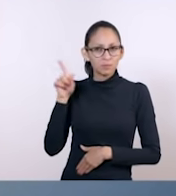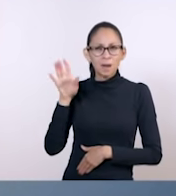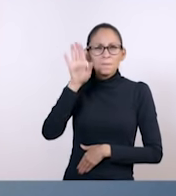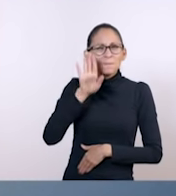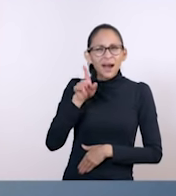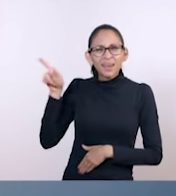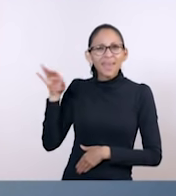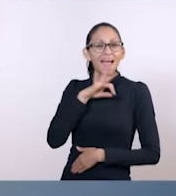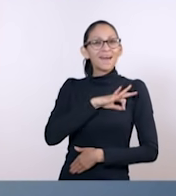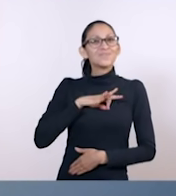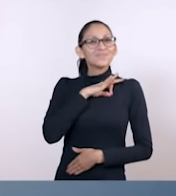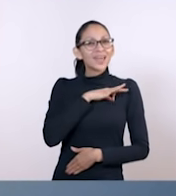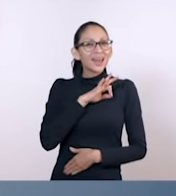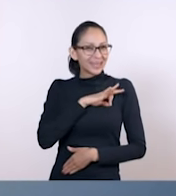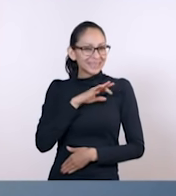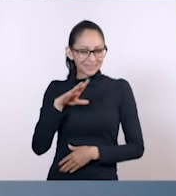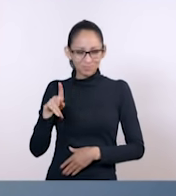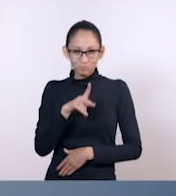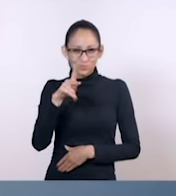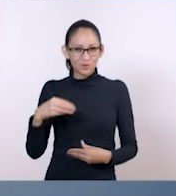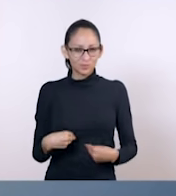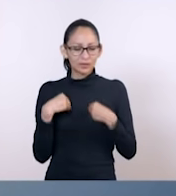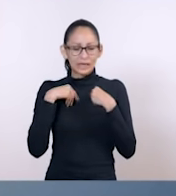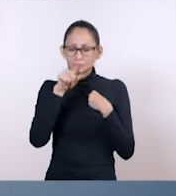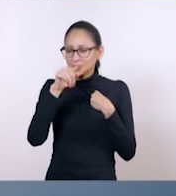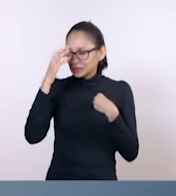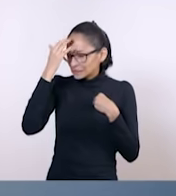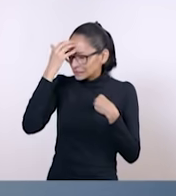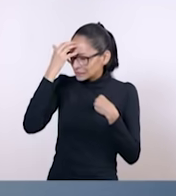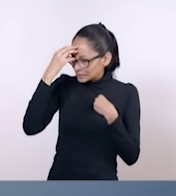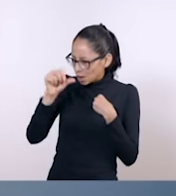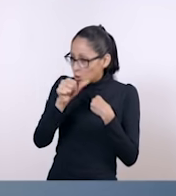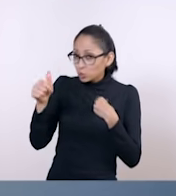es feliz en su casa y en su comunidad. Está llegando... Espera, otra.